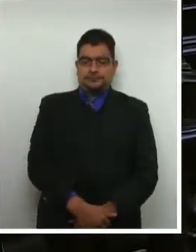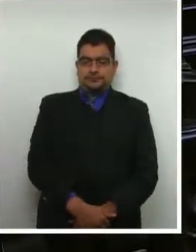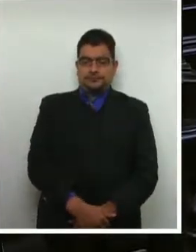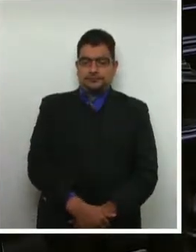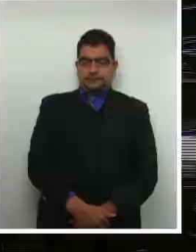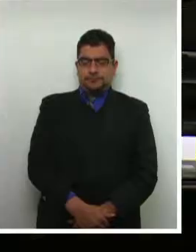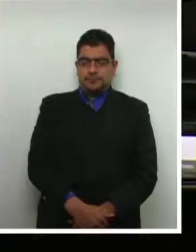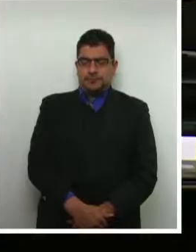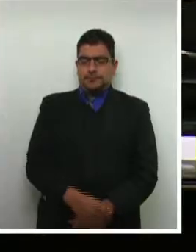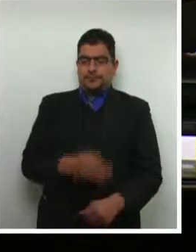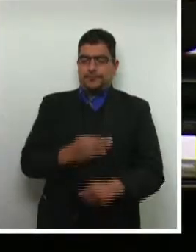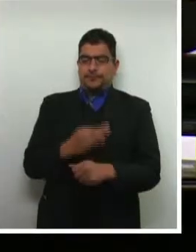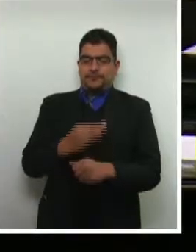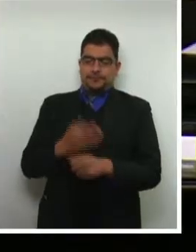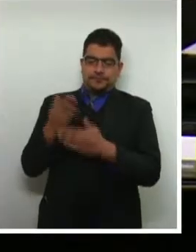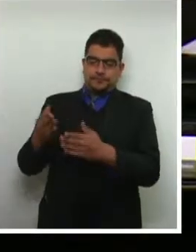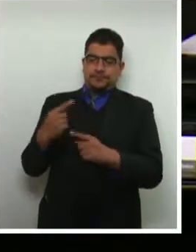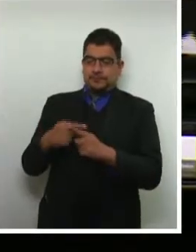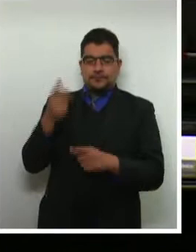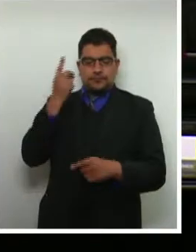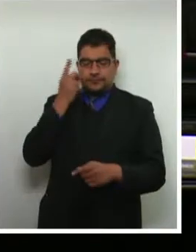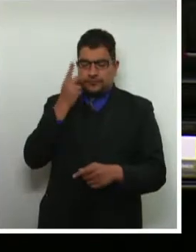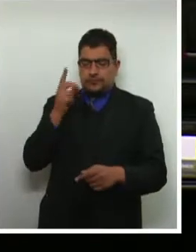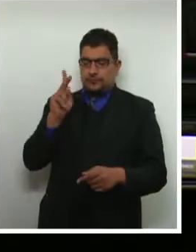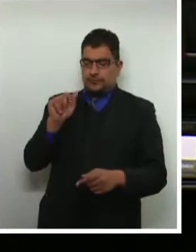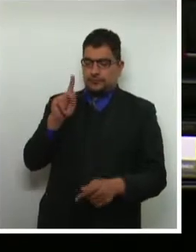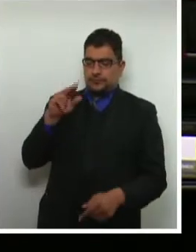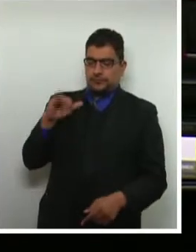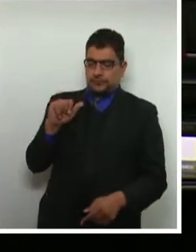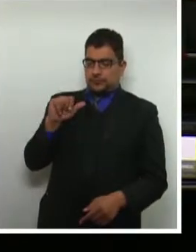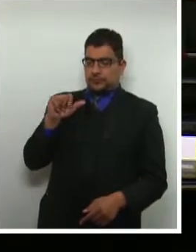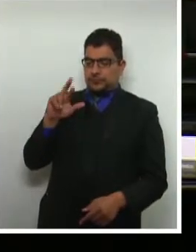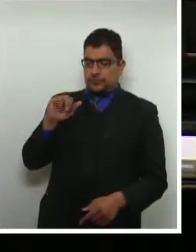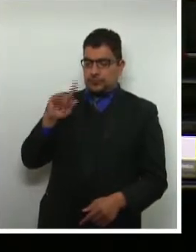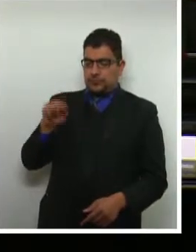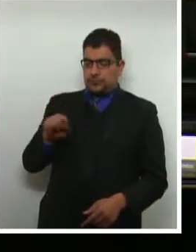Tiene el uso de la palabra en contra la diputada Patricia Ruiz Anchondo.